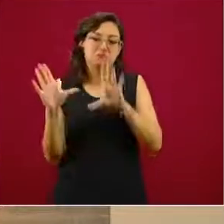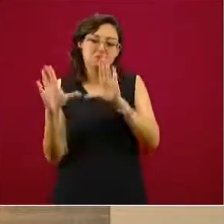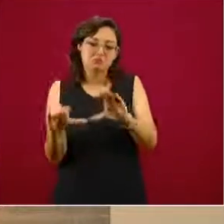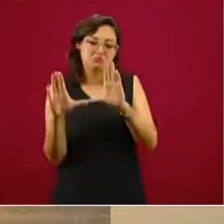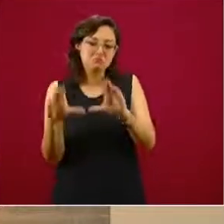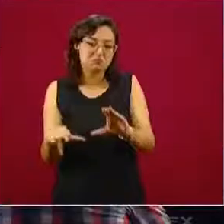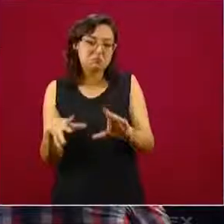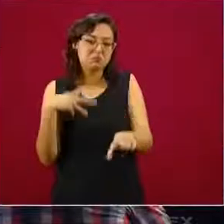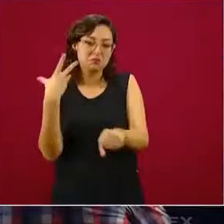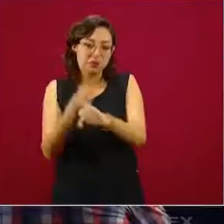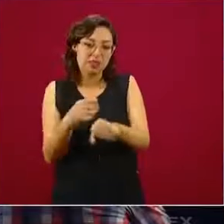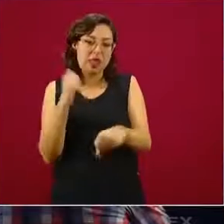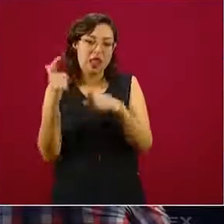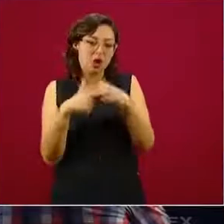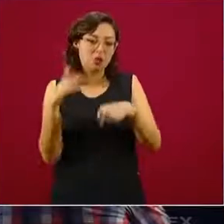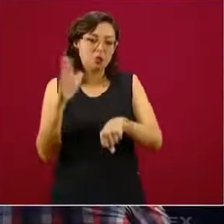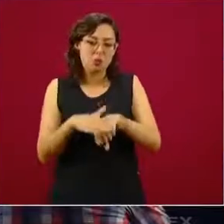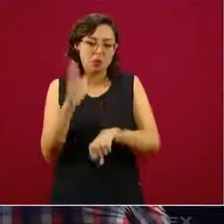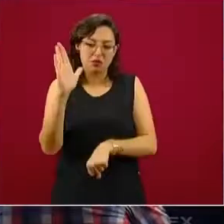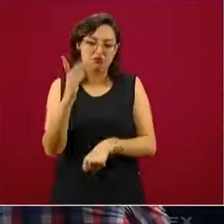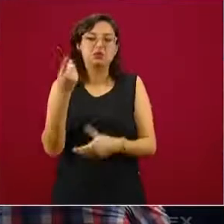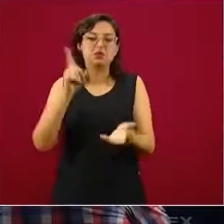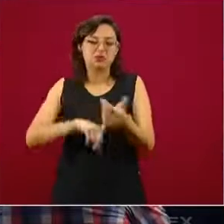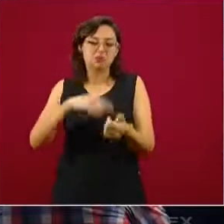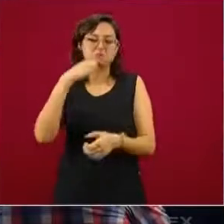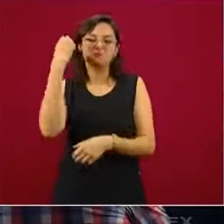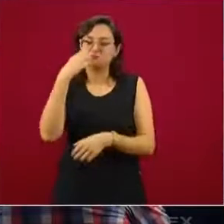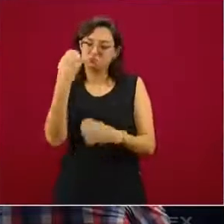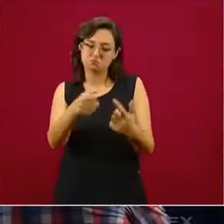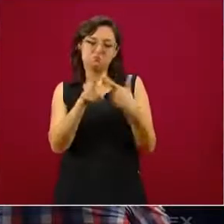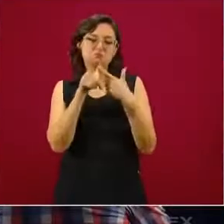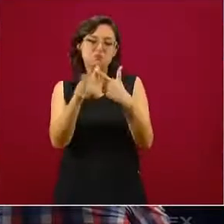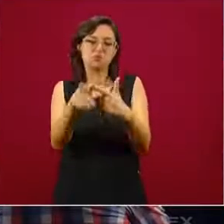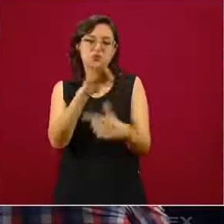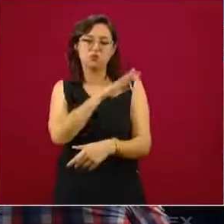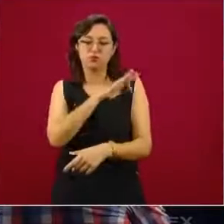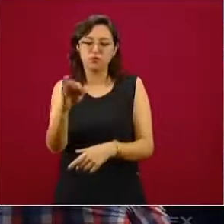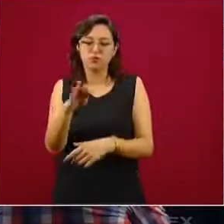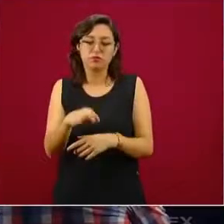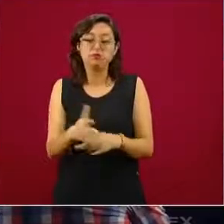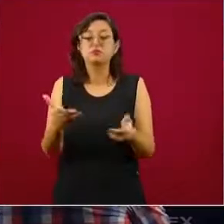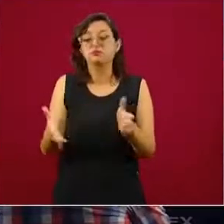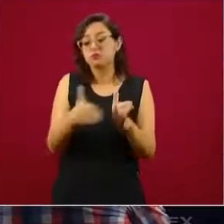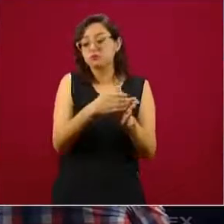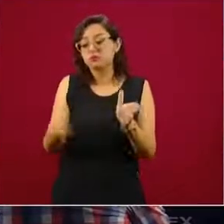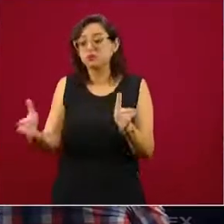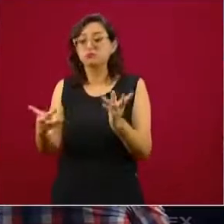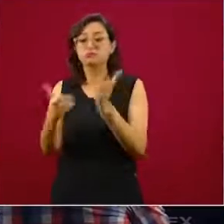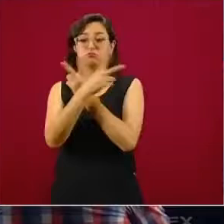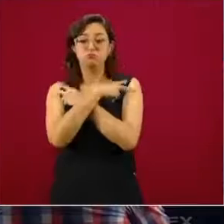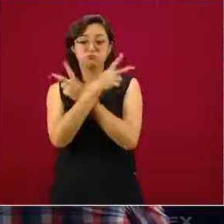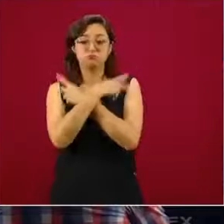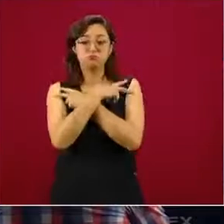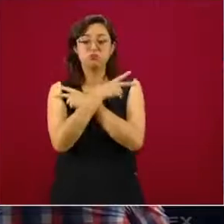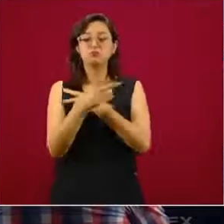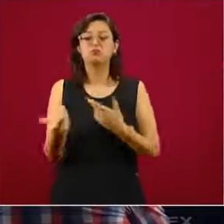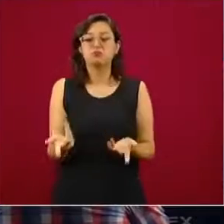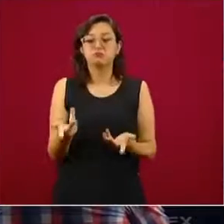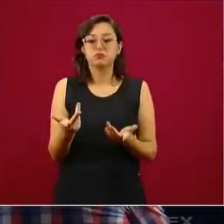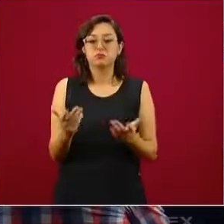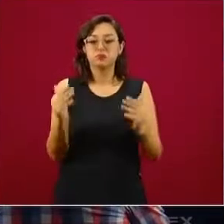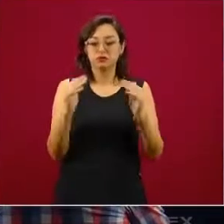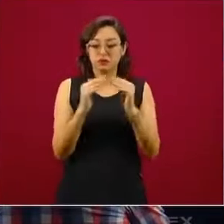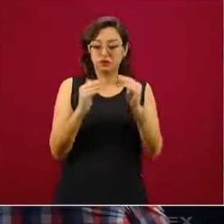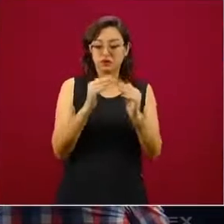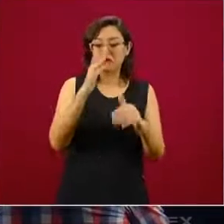educación que tienen en la escuela. Y durante el verano, ahí ven ustedes que Aprende en Casa termina